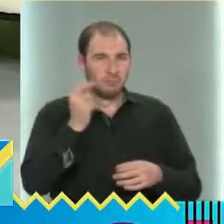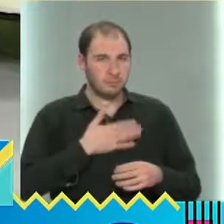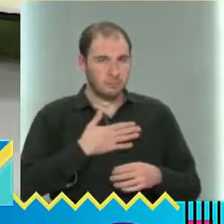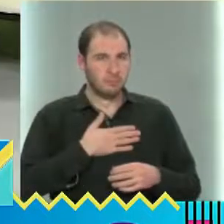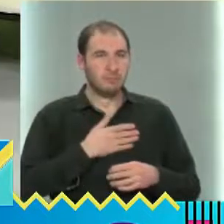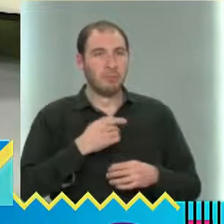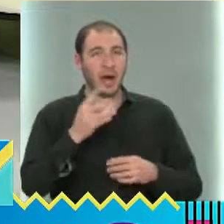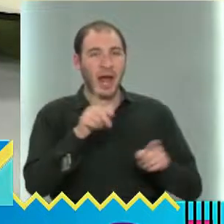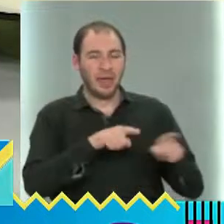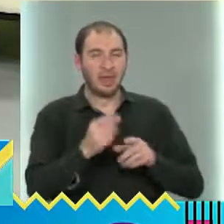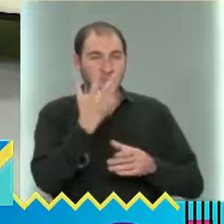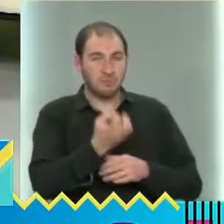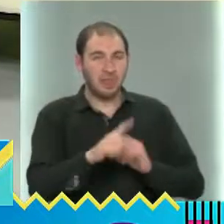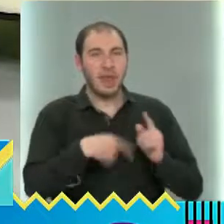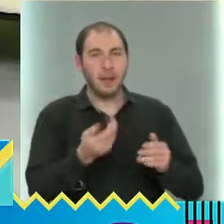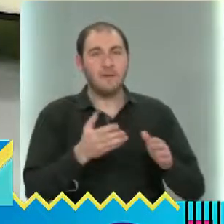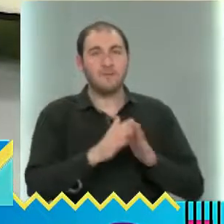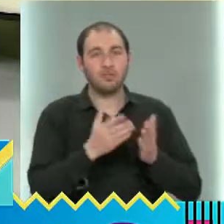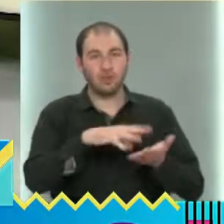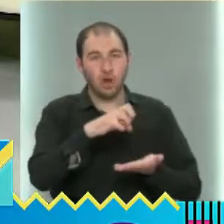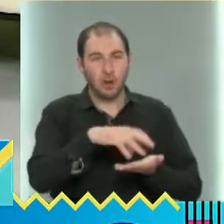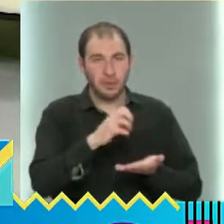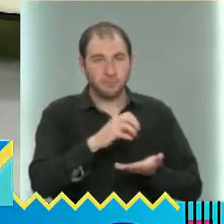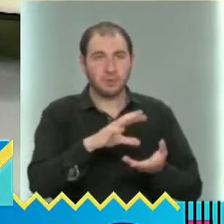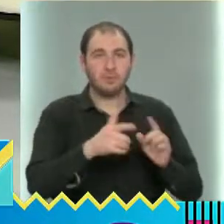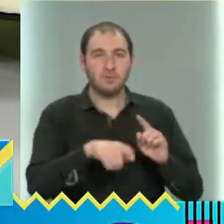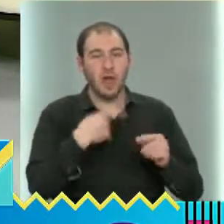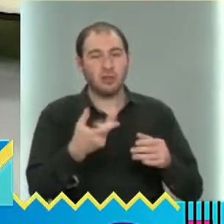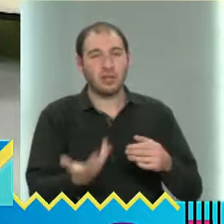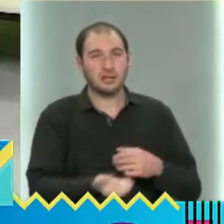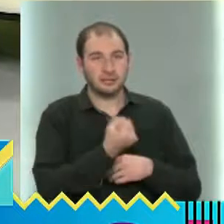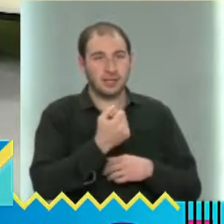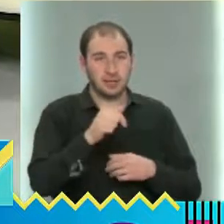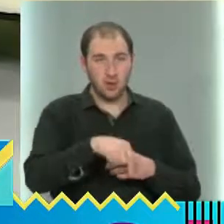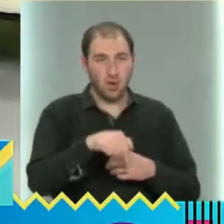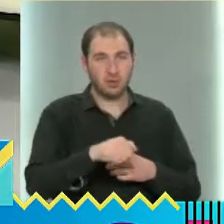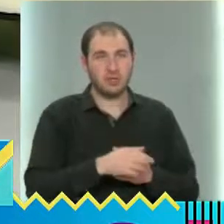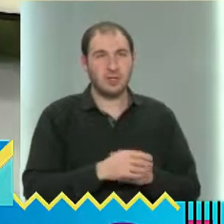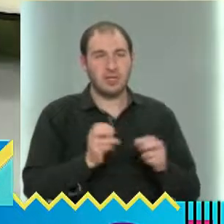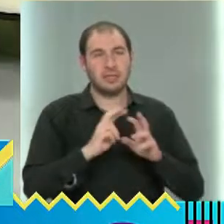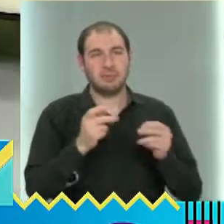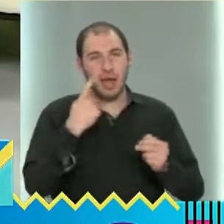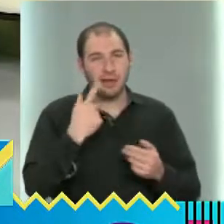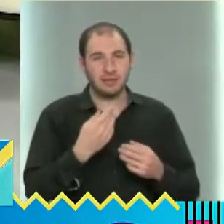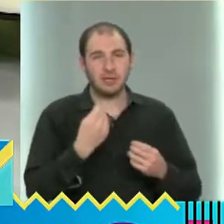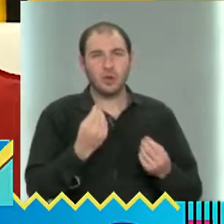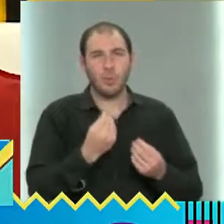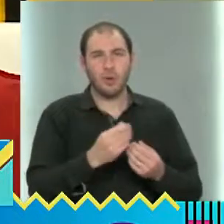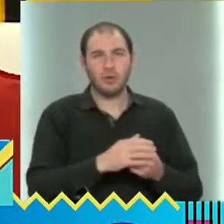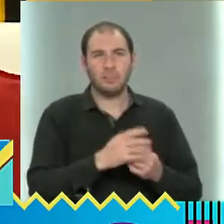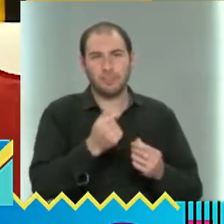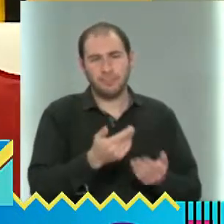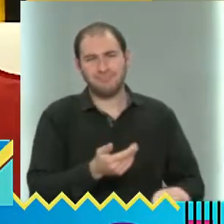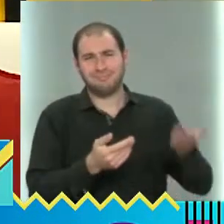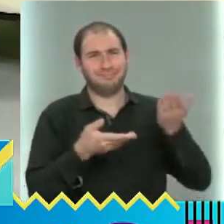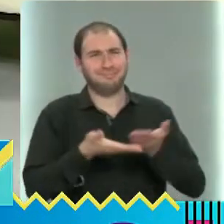se baja de internet para después, fotocopiarlo. Es otra forma de acceder hoy, en términos de, ¿cómo le escapamos a los altos precios de